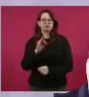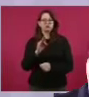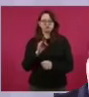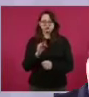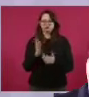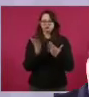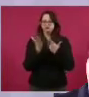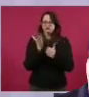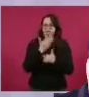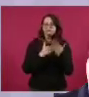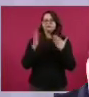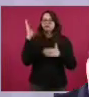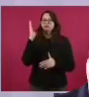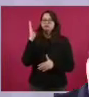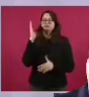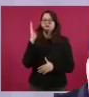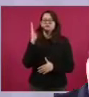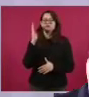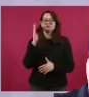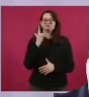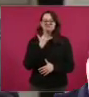maximicen, se potencialicen. Y